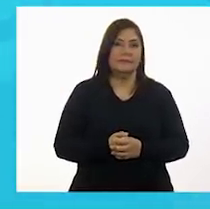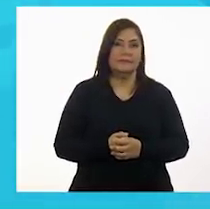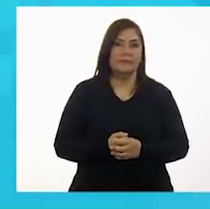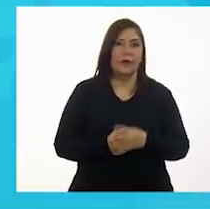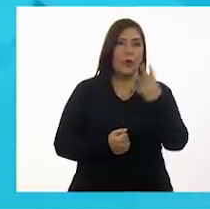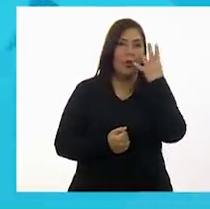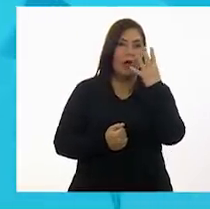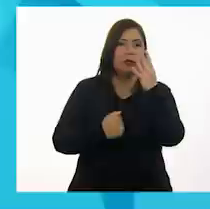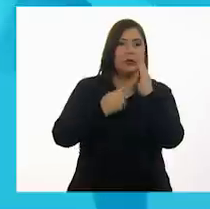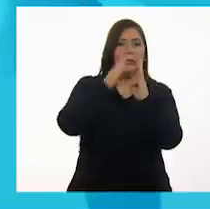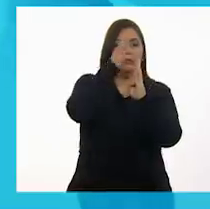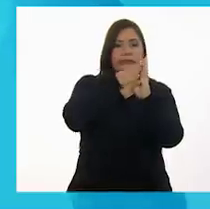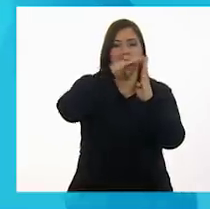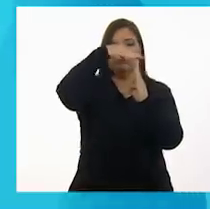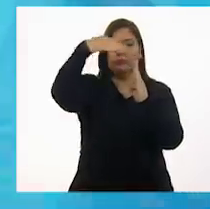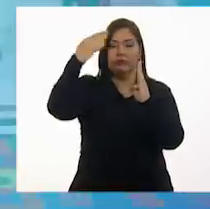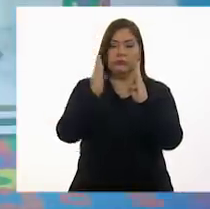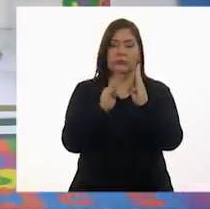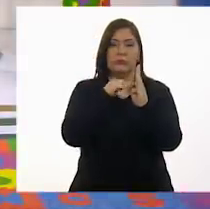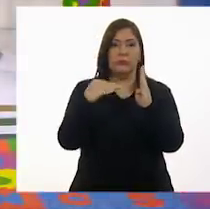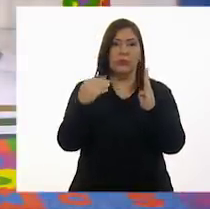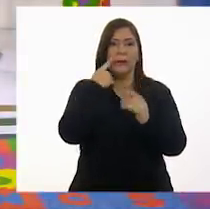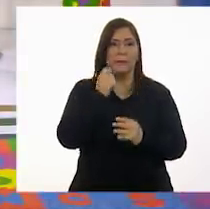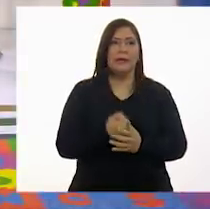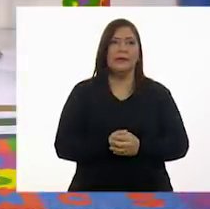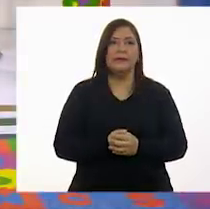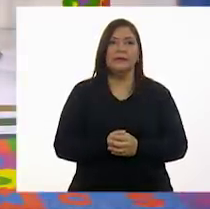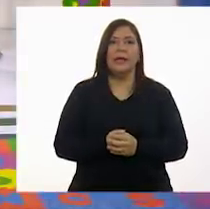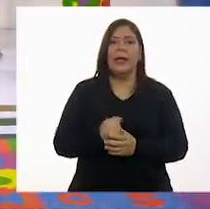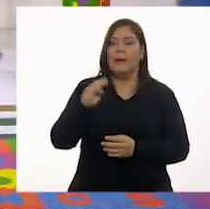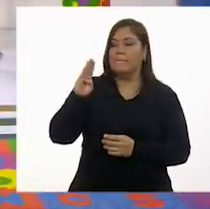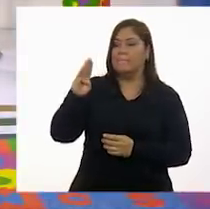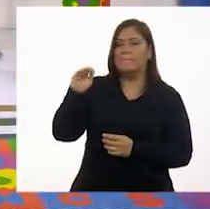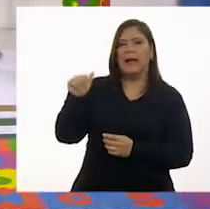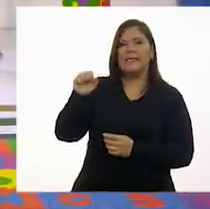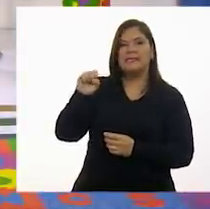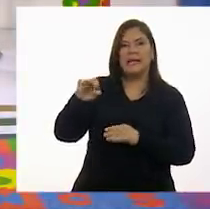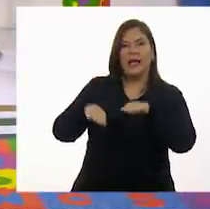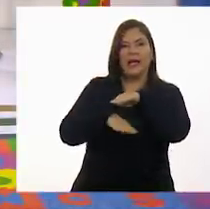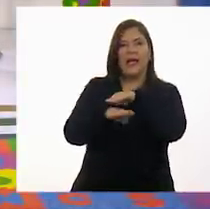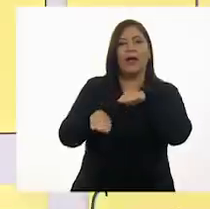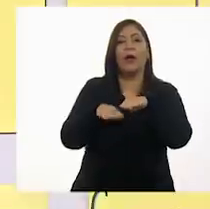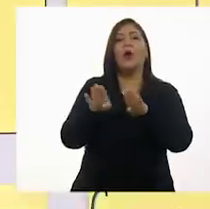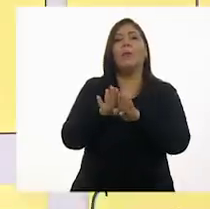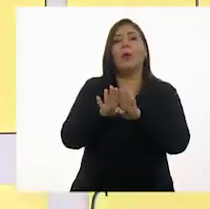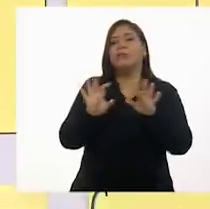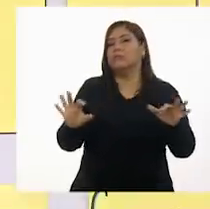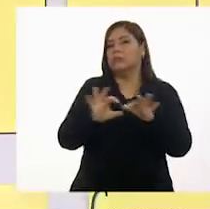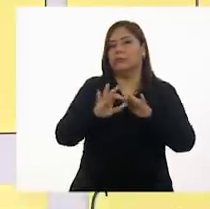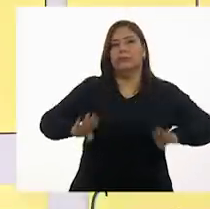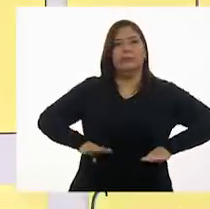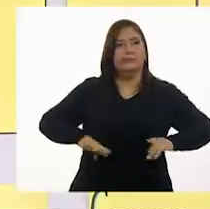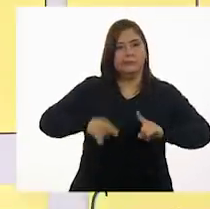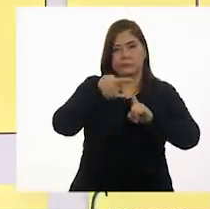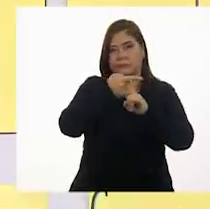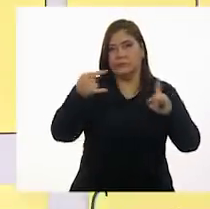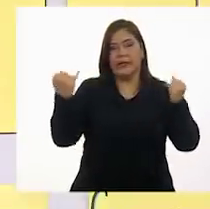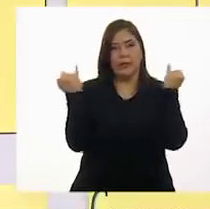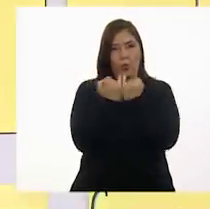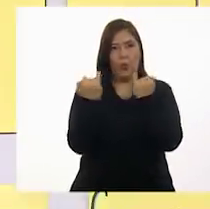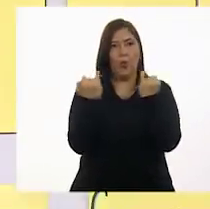4 caras. ¿Y cómo son sus bases? Son rectangulares también. Muy bien, entonces vamos a tomar las